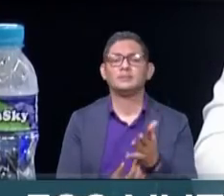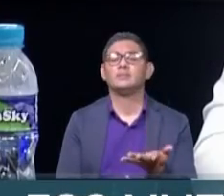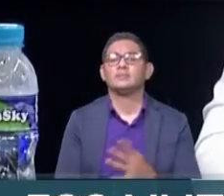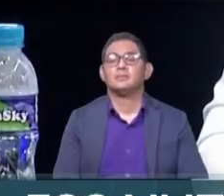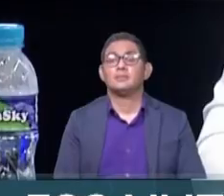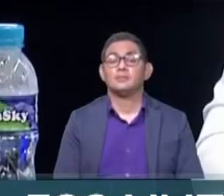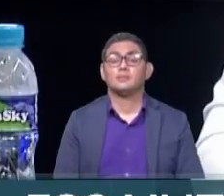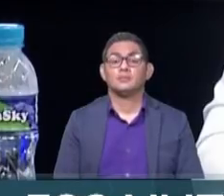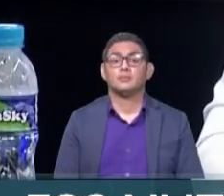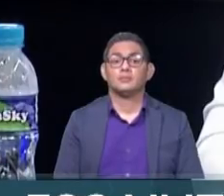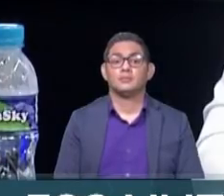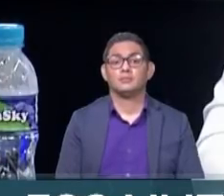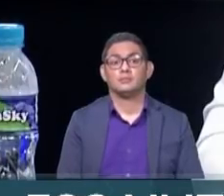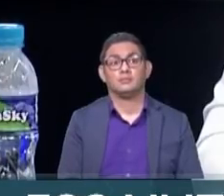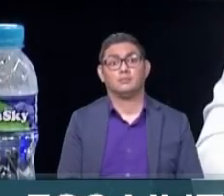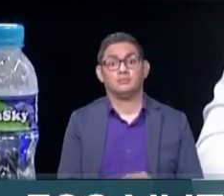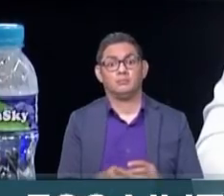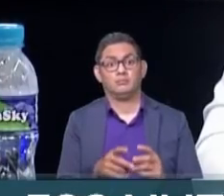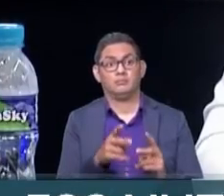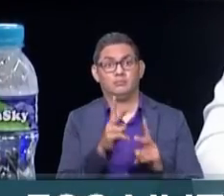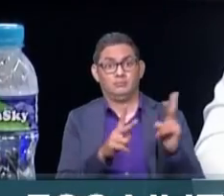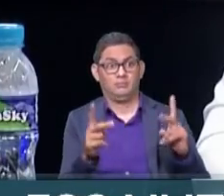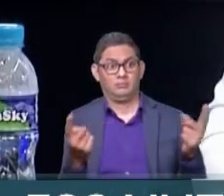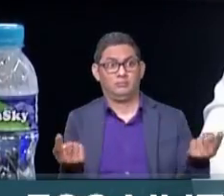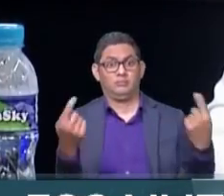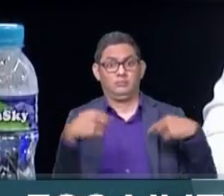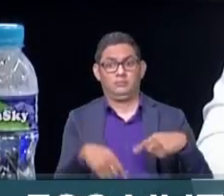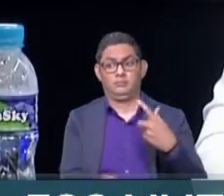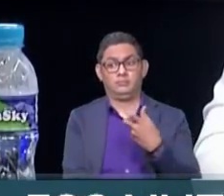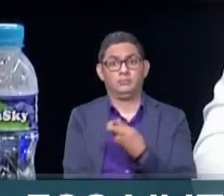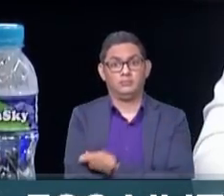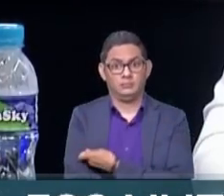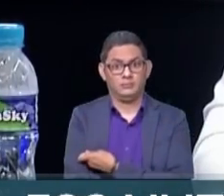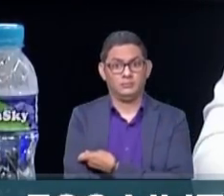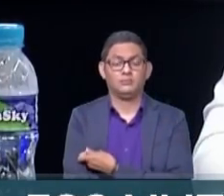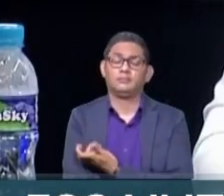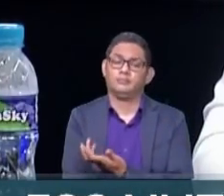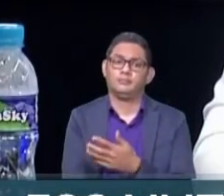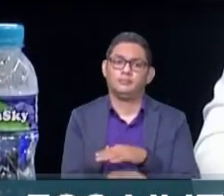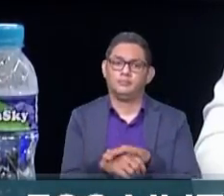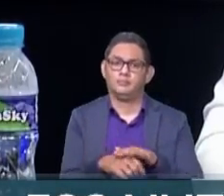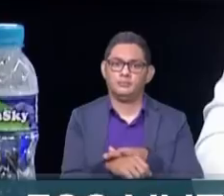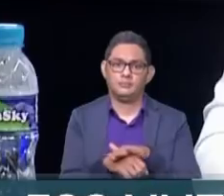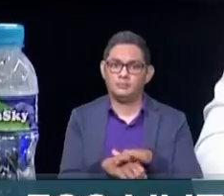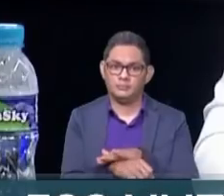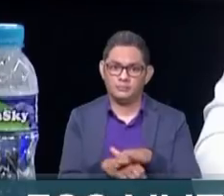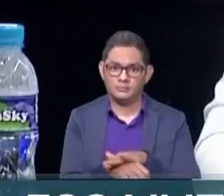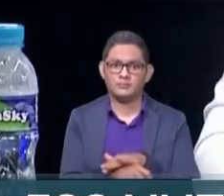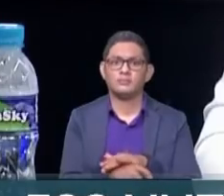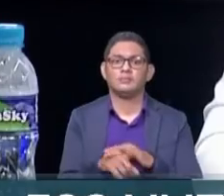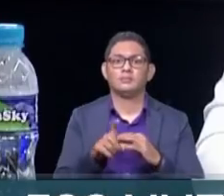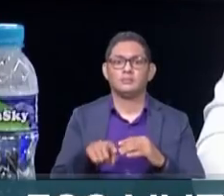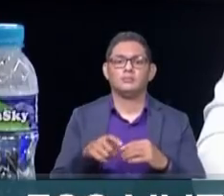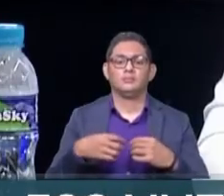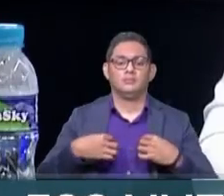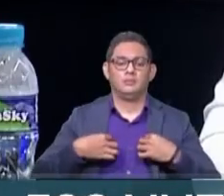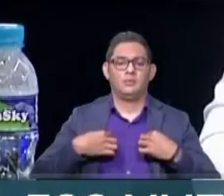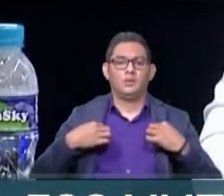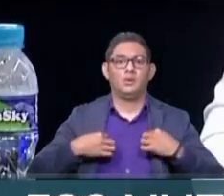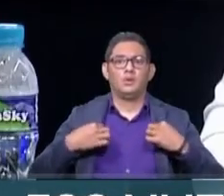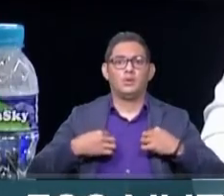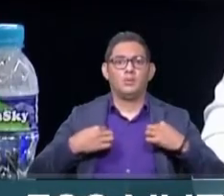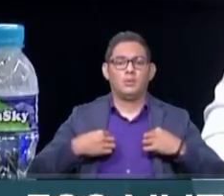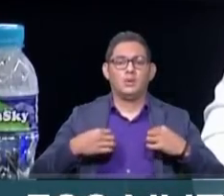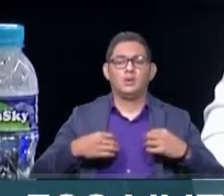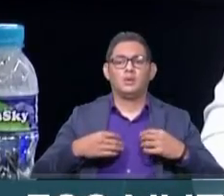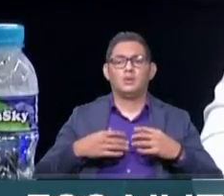las personas que se acerquen a las vacunaciones, por favor, lleven ropa holgada, de tal